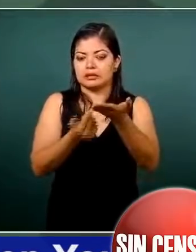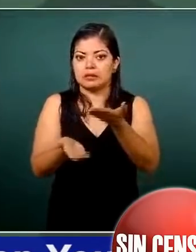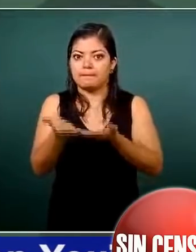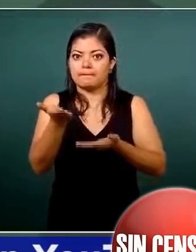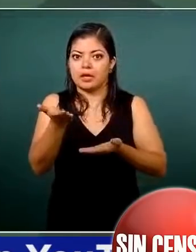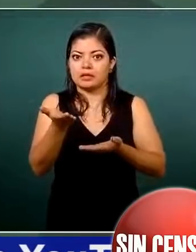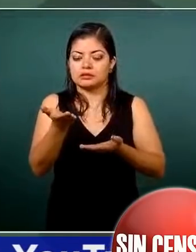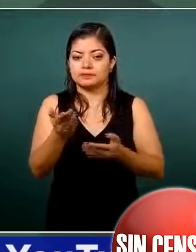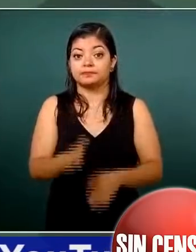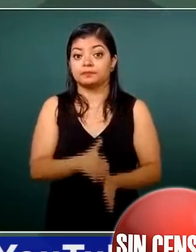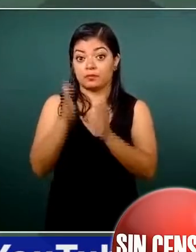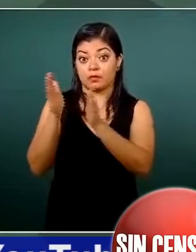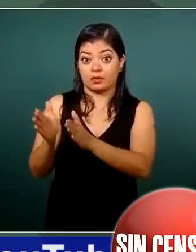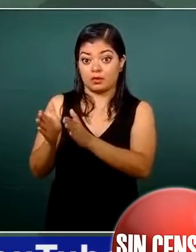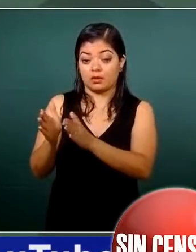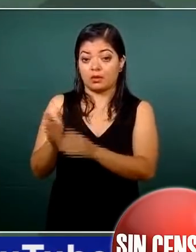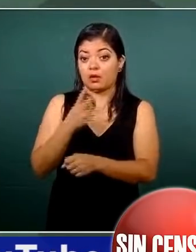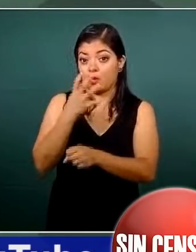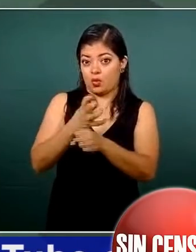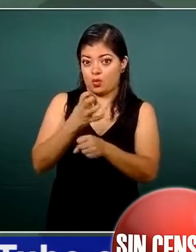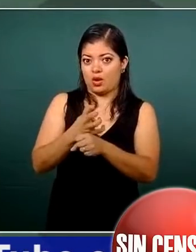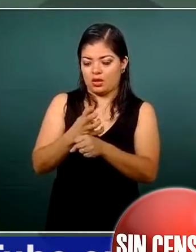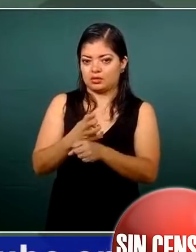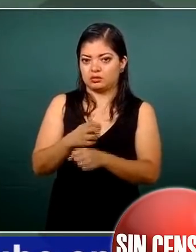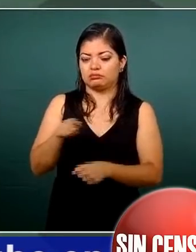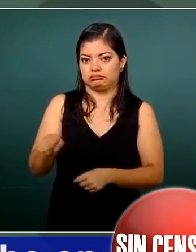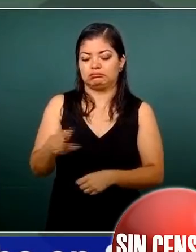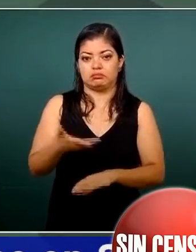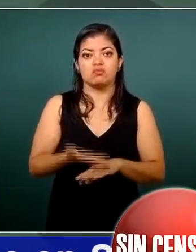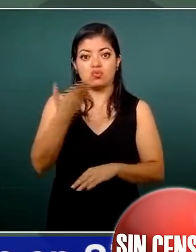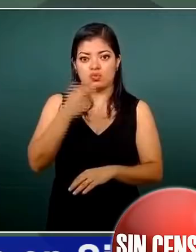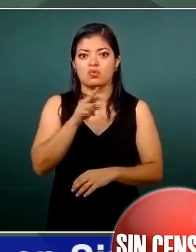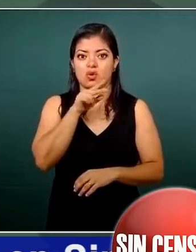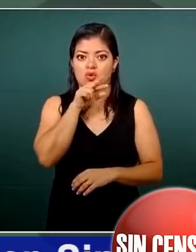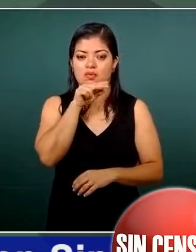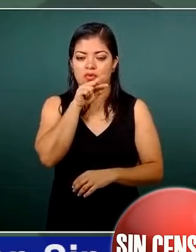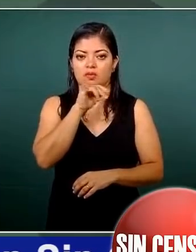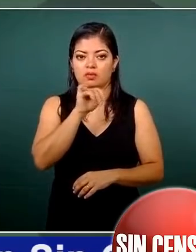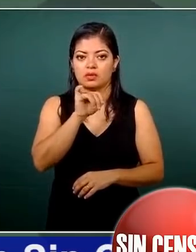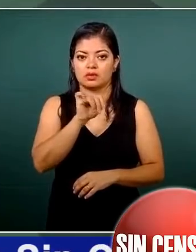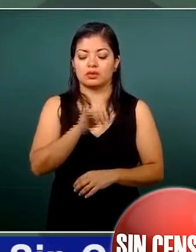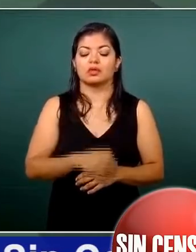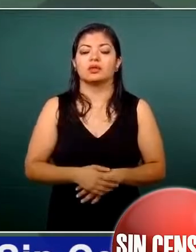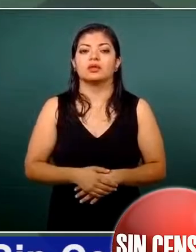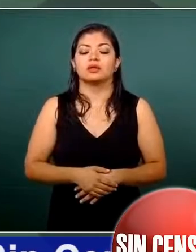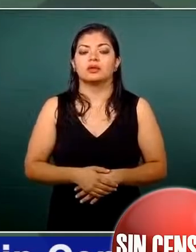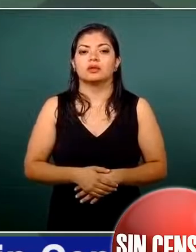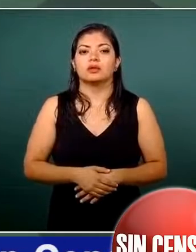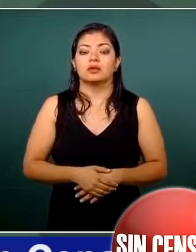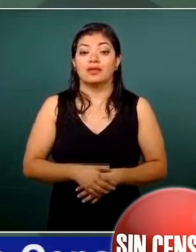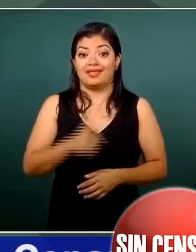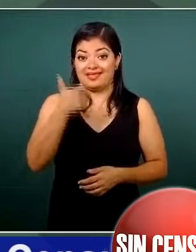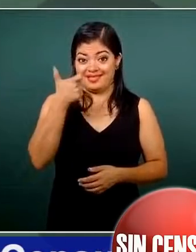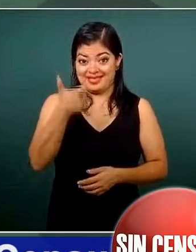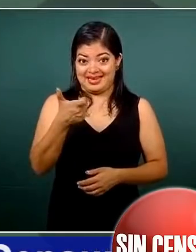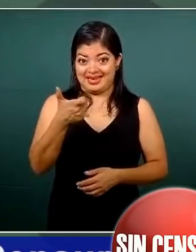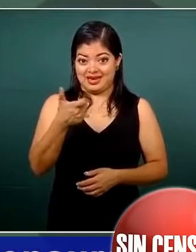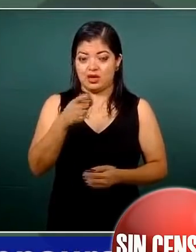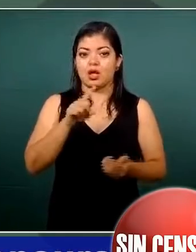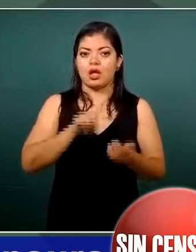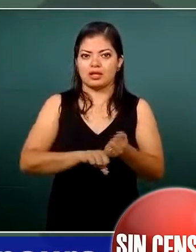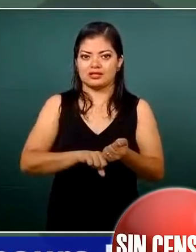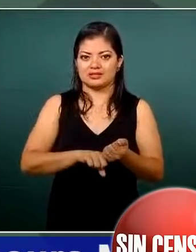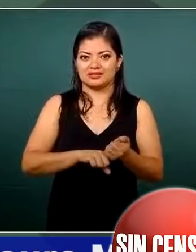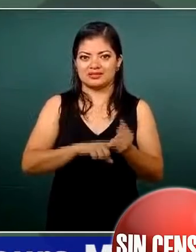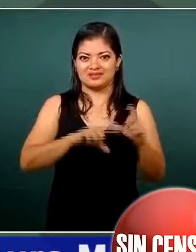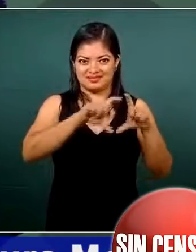recuadro muy preocupante es de que del dinero que maneja la Federación,